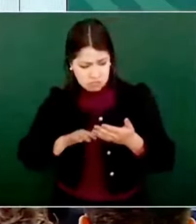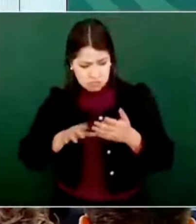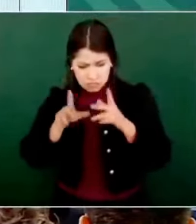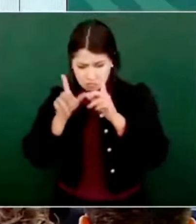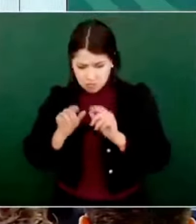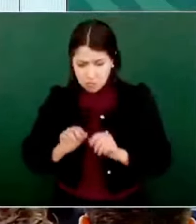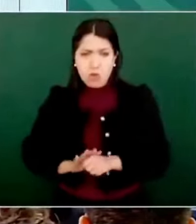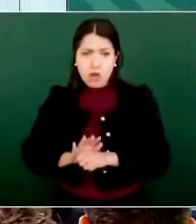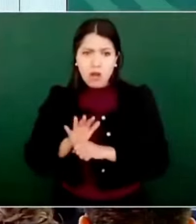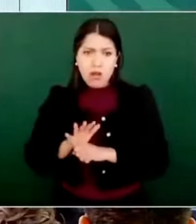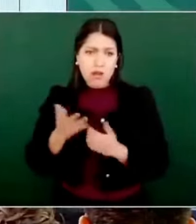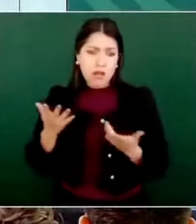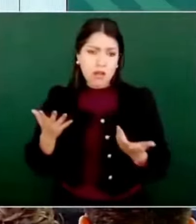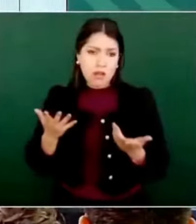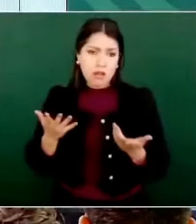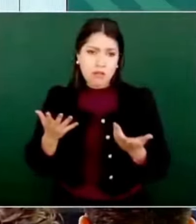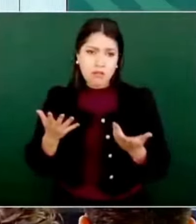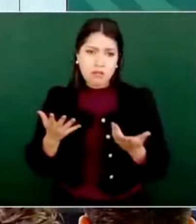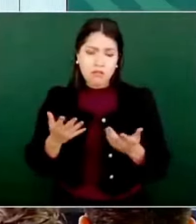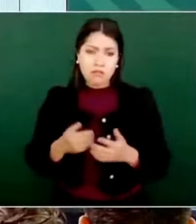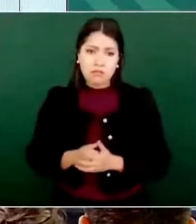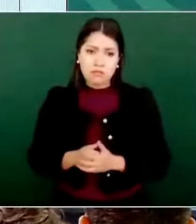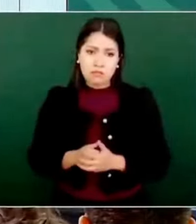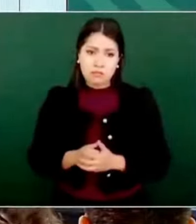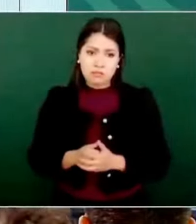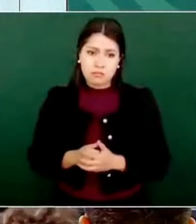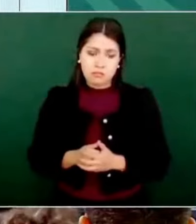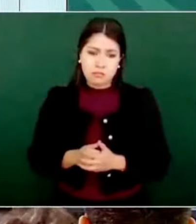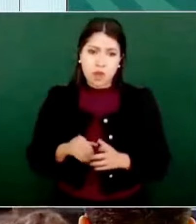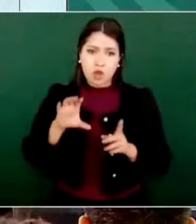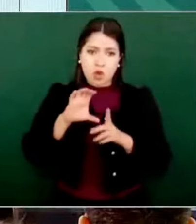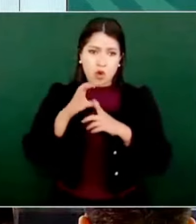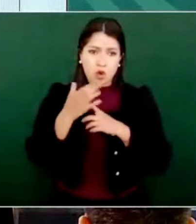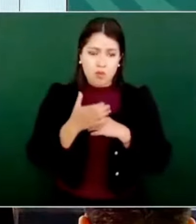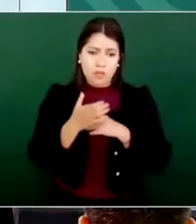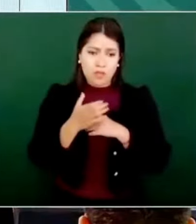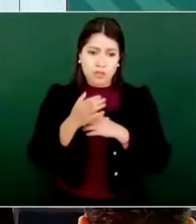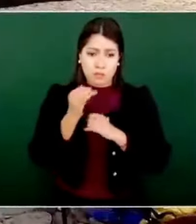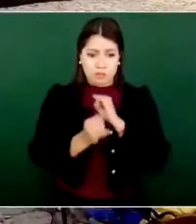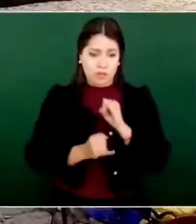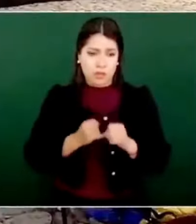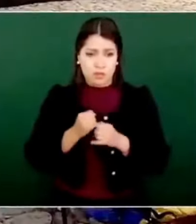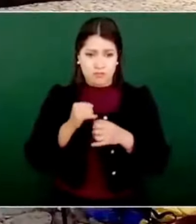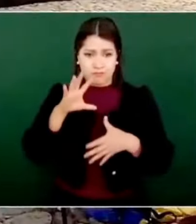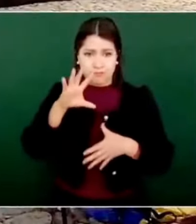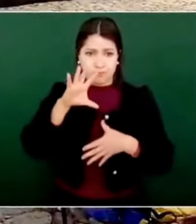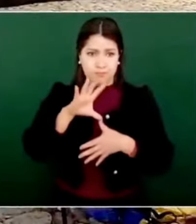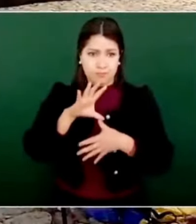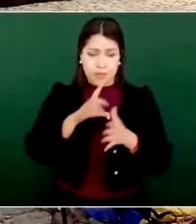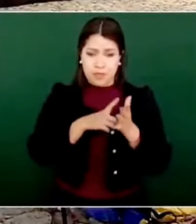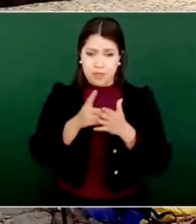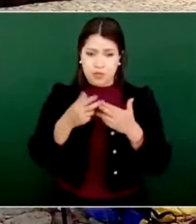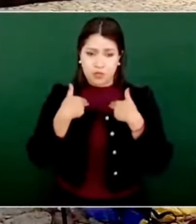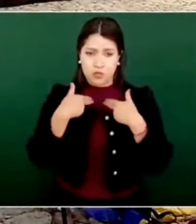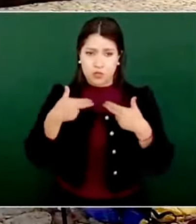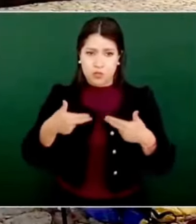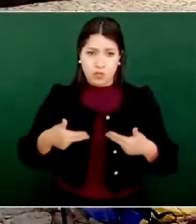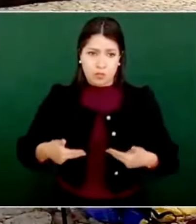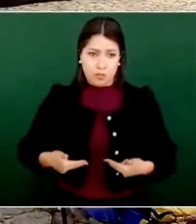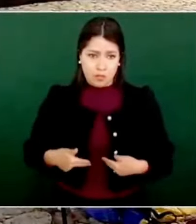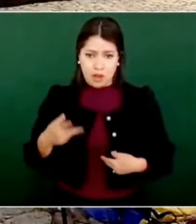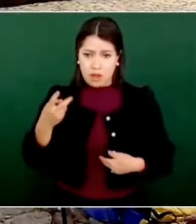de que va a intervenir la Comisión Interamericana de Derechos Humanos de la oea